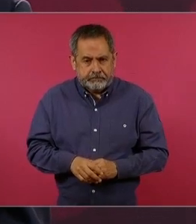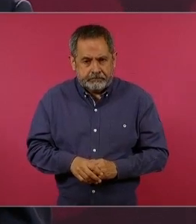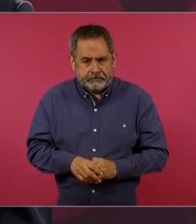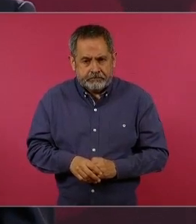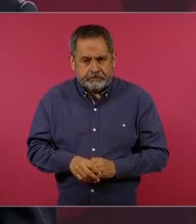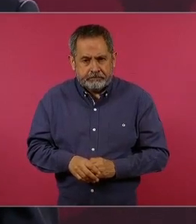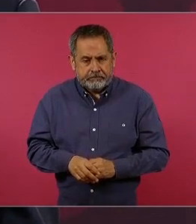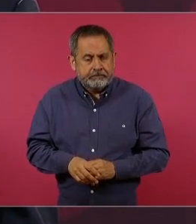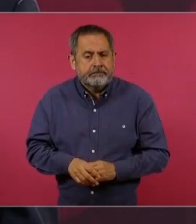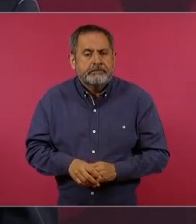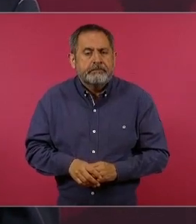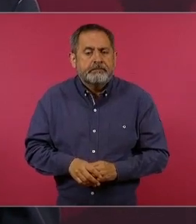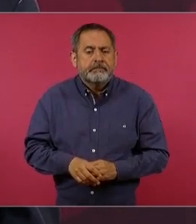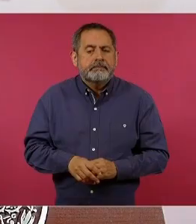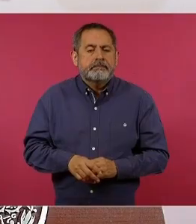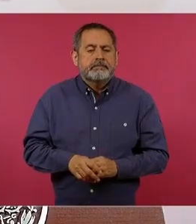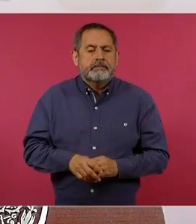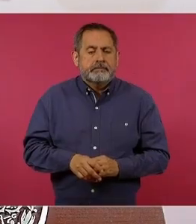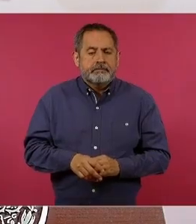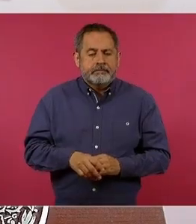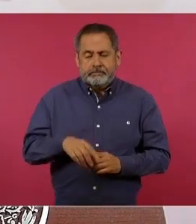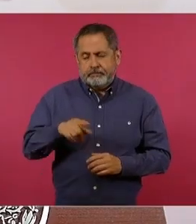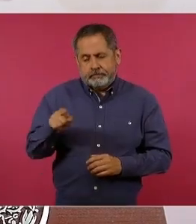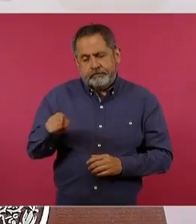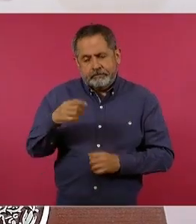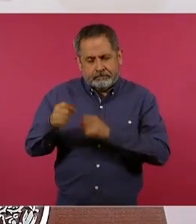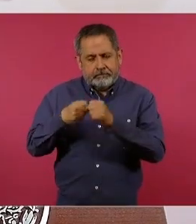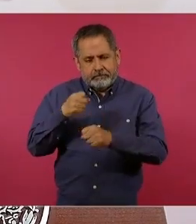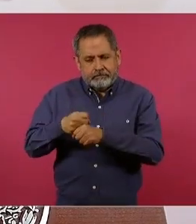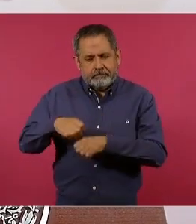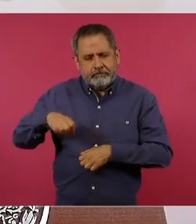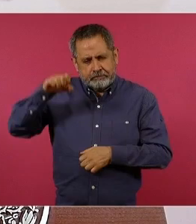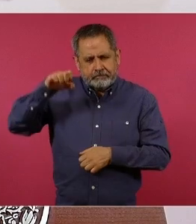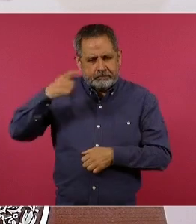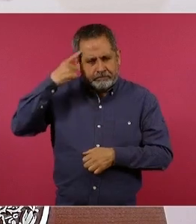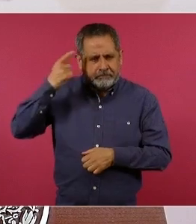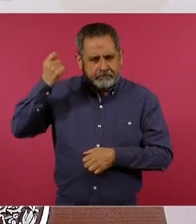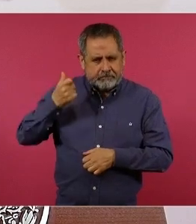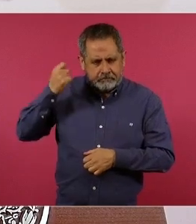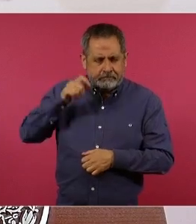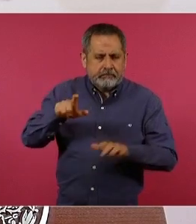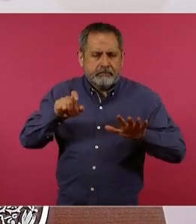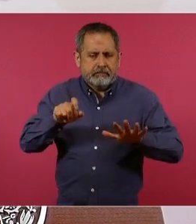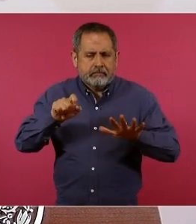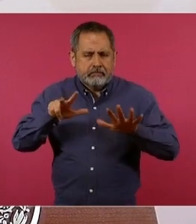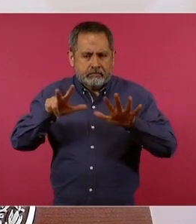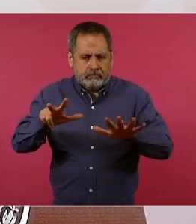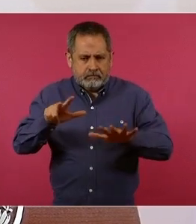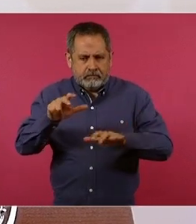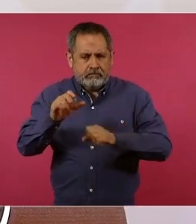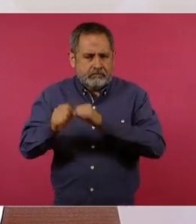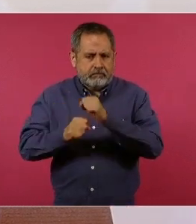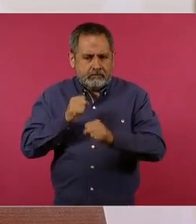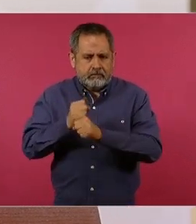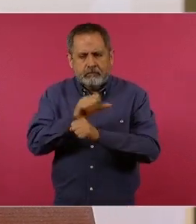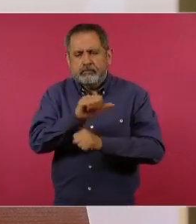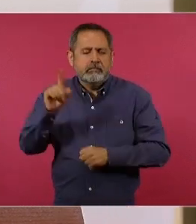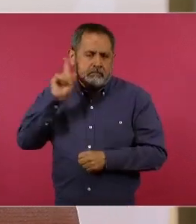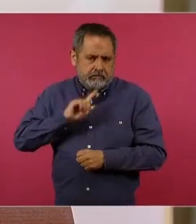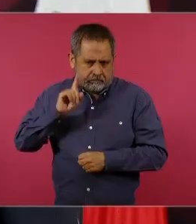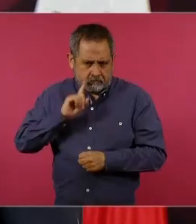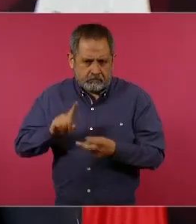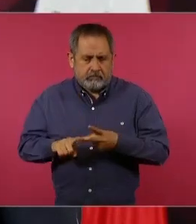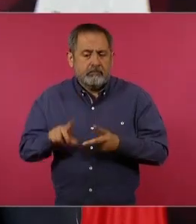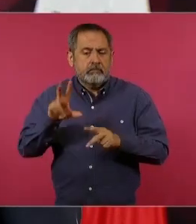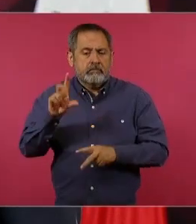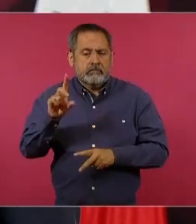se mantuvo la edad de jubilación 28 años de servicio para mujeres, 30 años